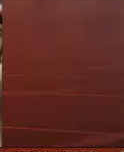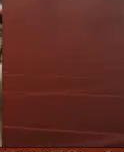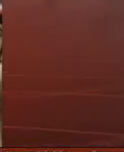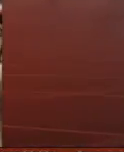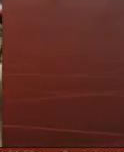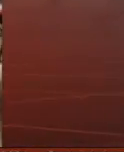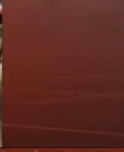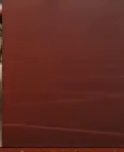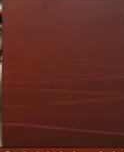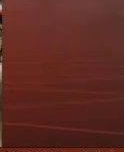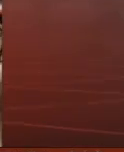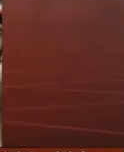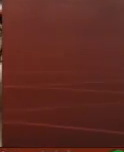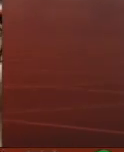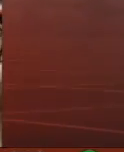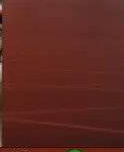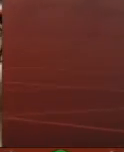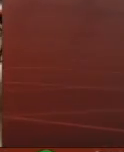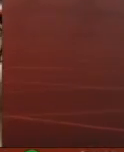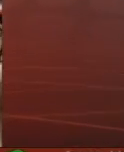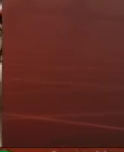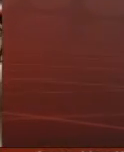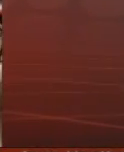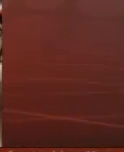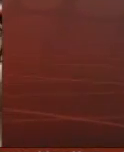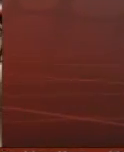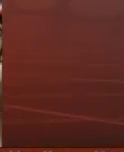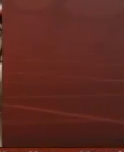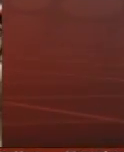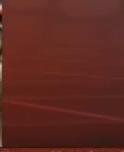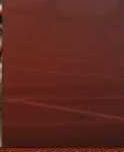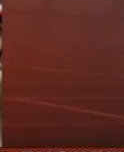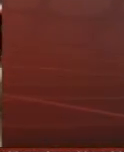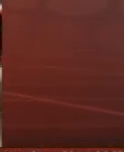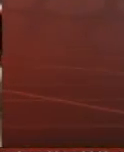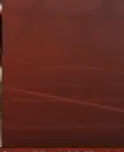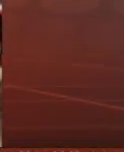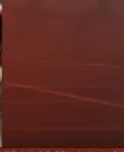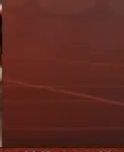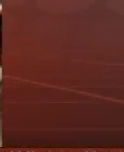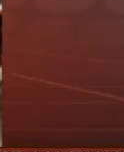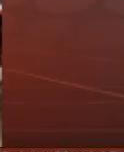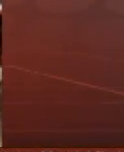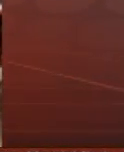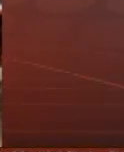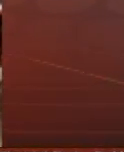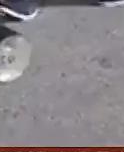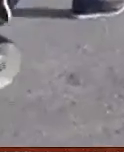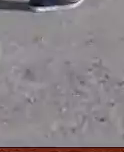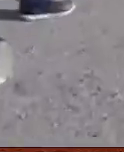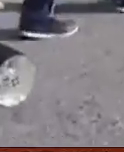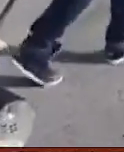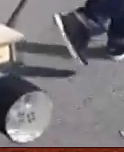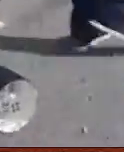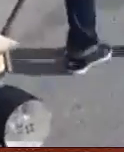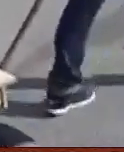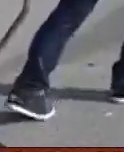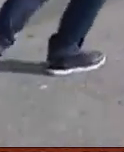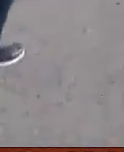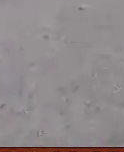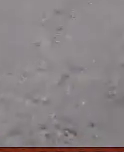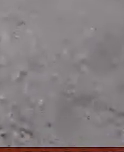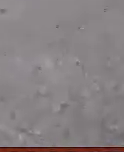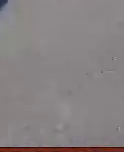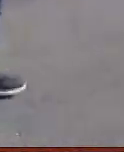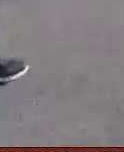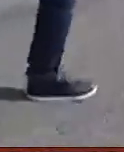equipo de jóvenes del Instituto de Investigaciones en Matemáticas Aplicadas y en Sistemas de la UNAM, que actualmente está trabajando